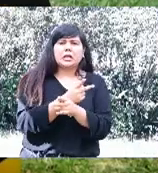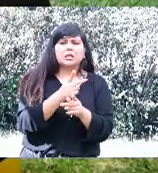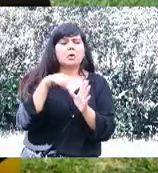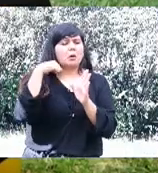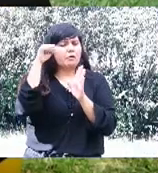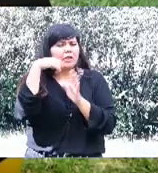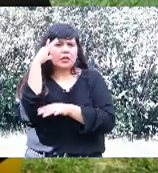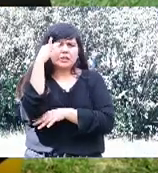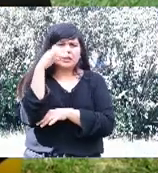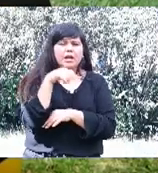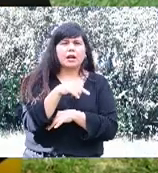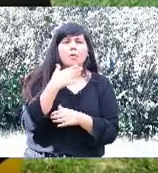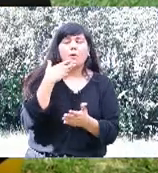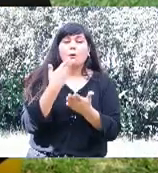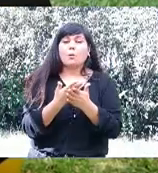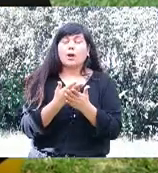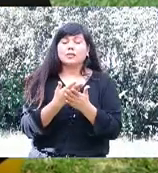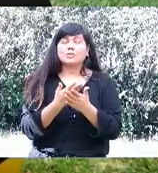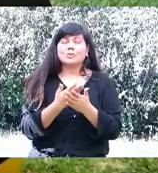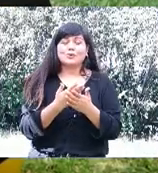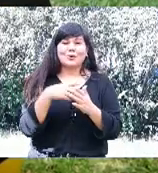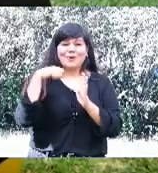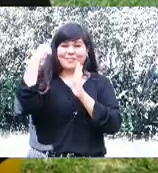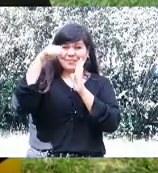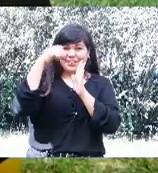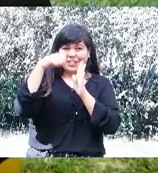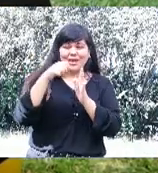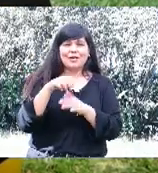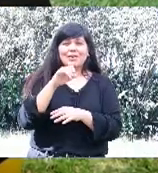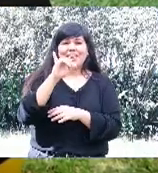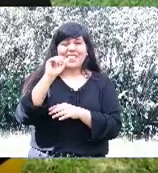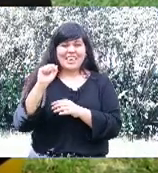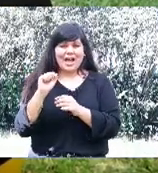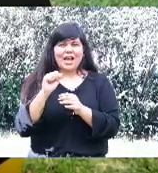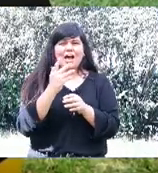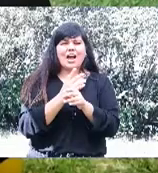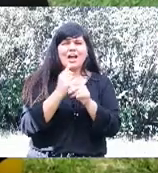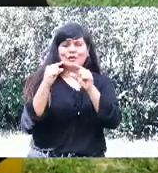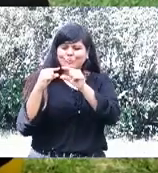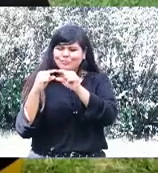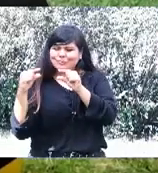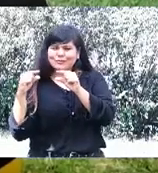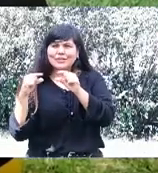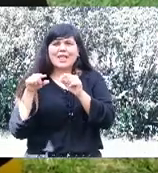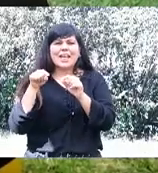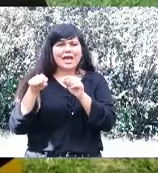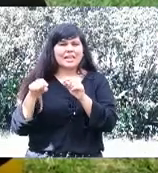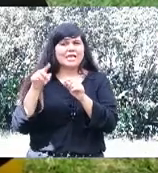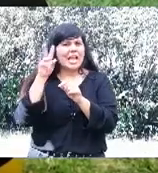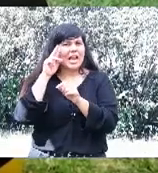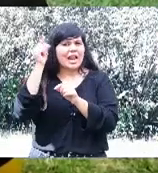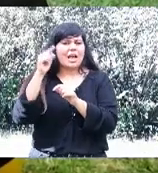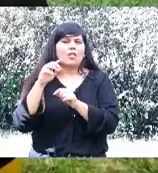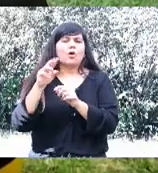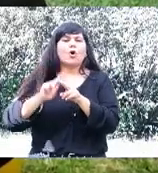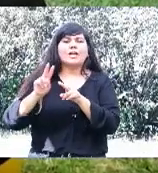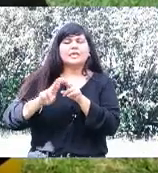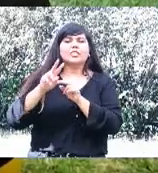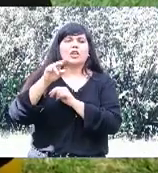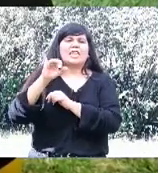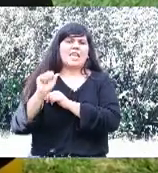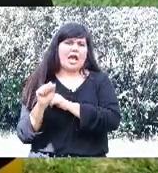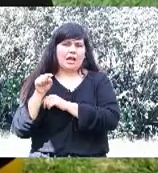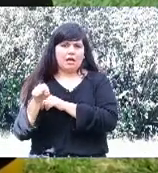en instagram que cuando aparezca un cuando hay un video creado por ia hay una pequeña etiqueta por ejemplo que diga esto fue creado o generado por Inteligencia